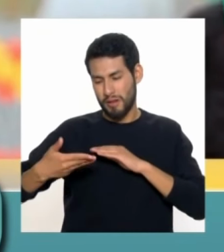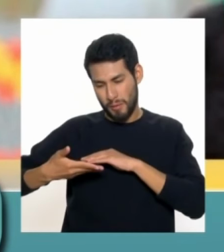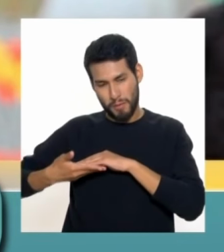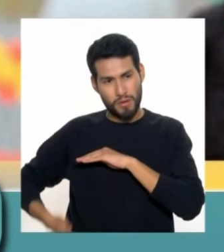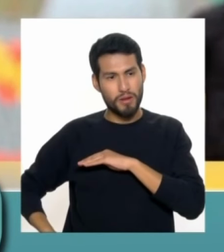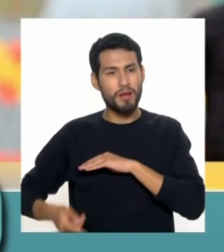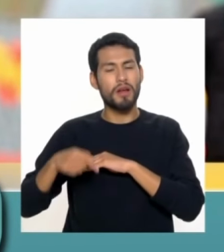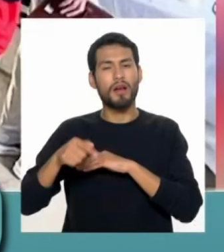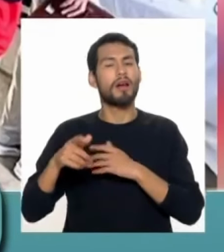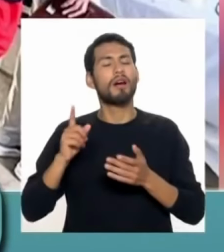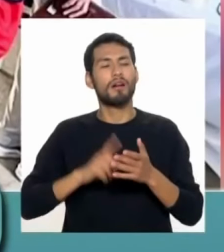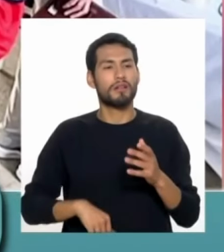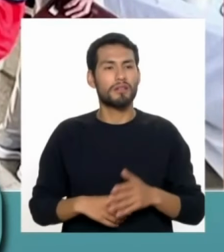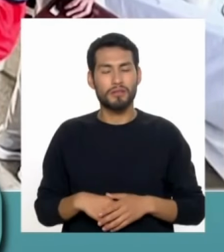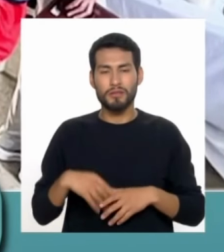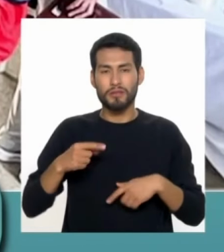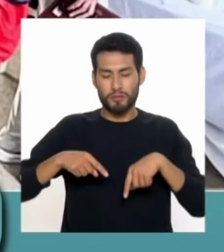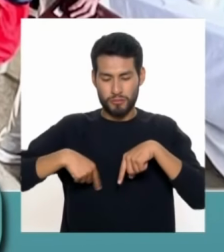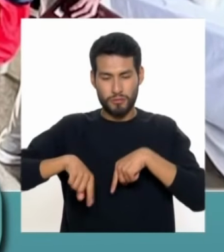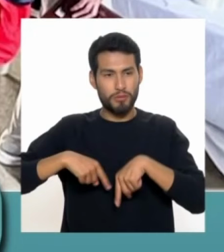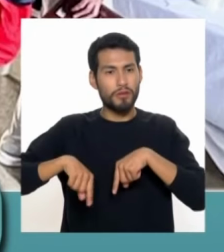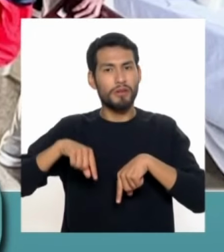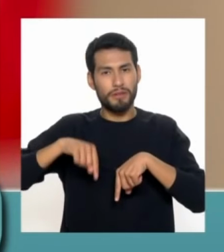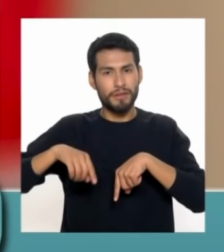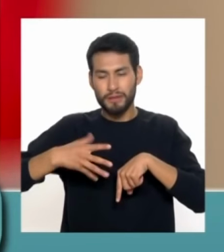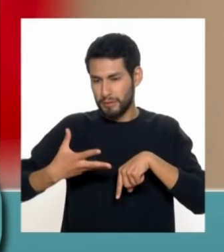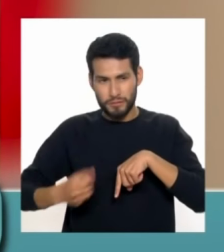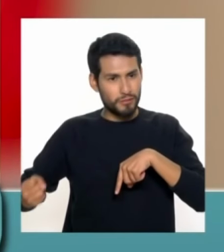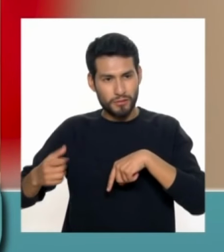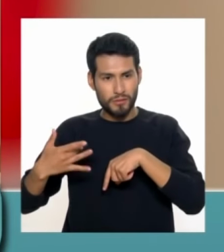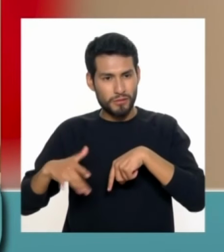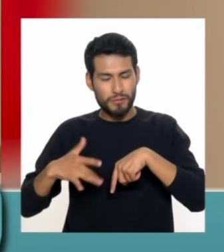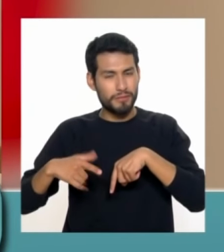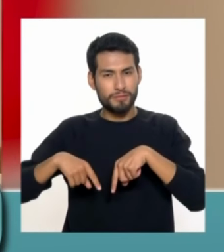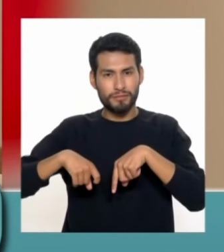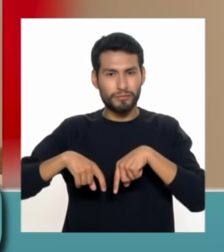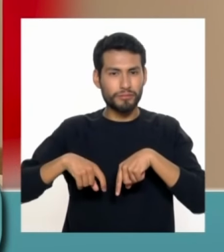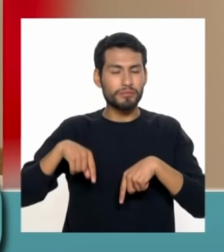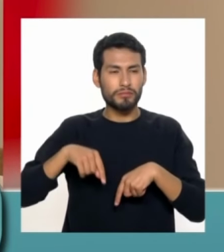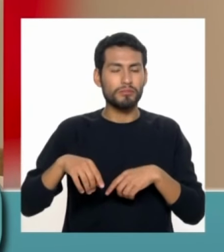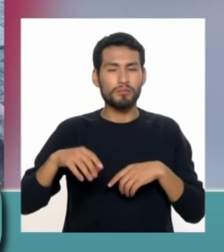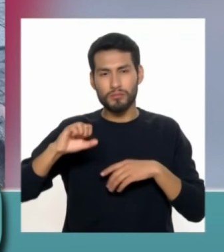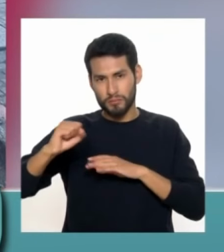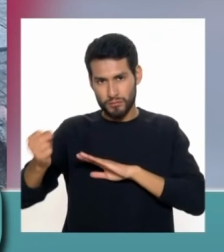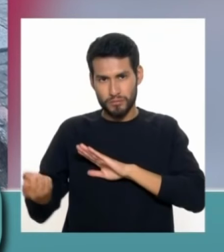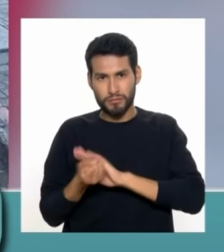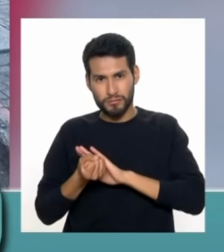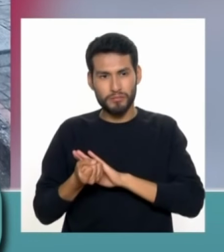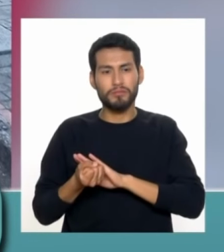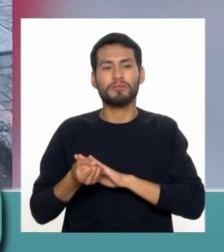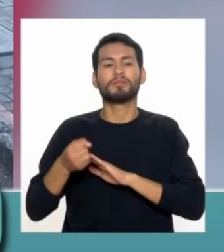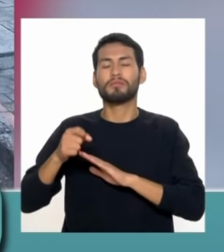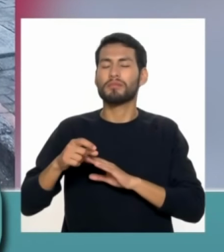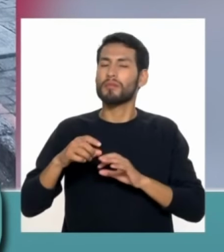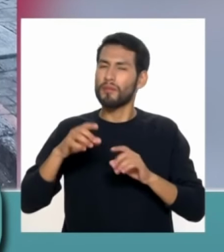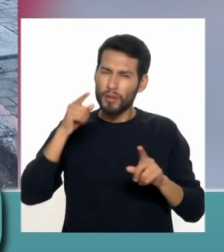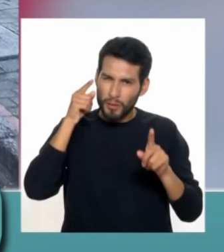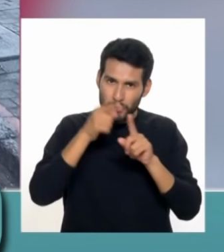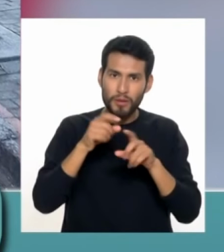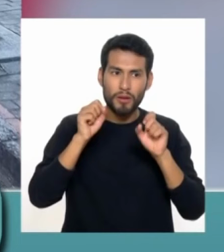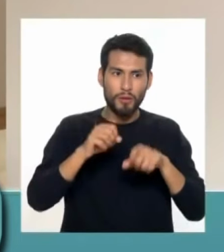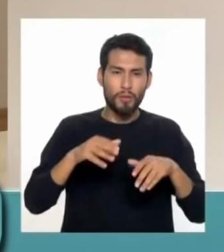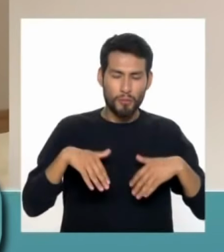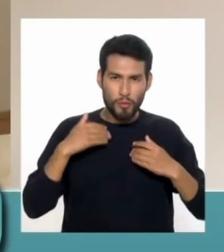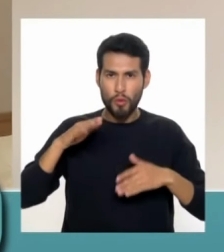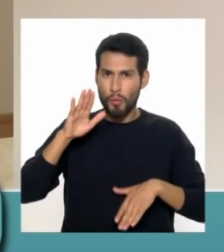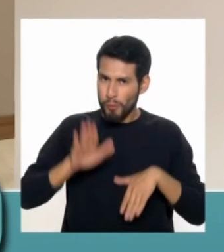es ausencia del mismo pie, ¿no? Y se usa una prótesis específica para poder